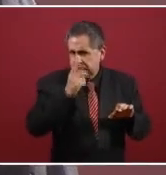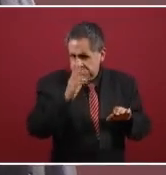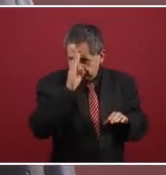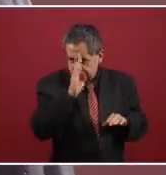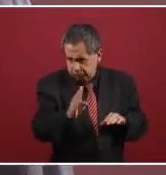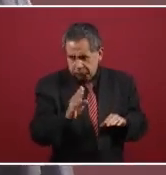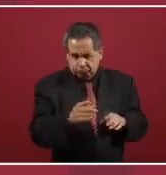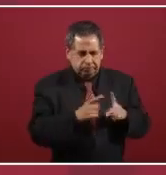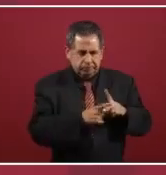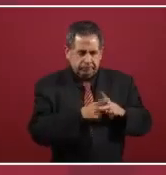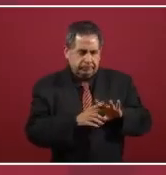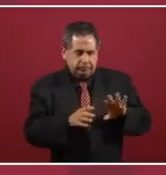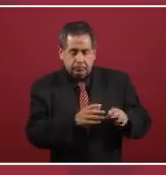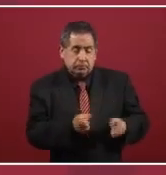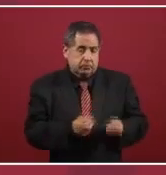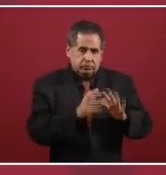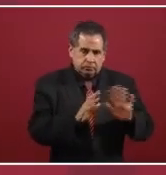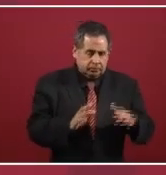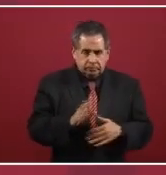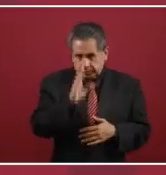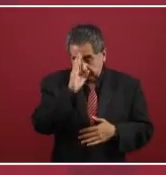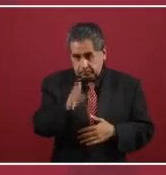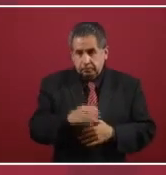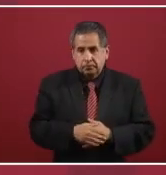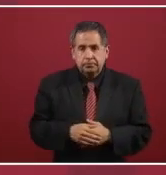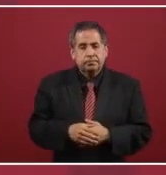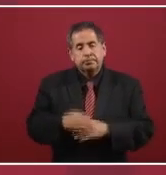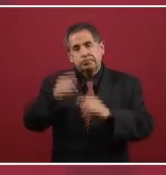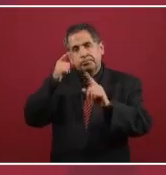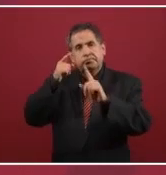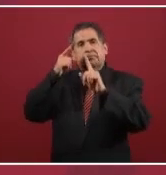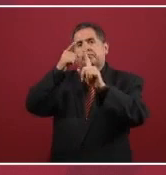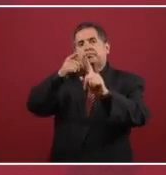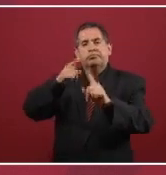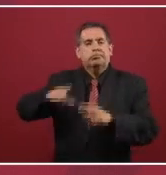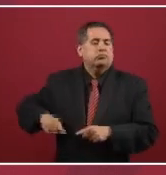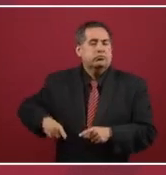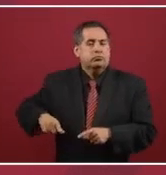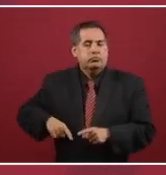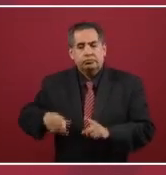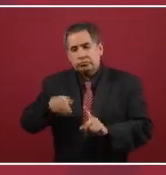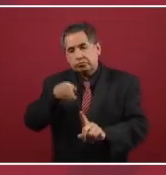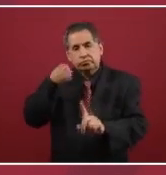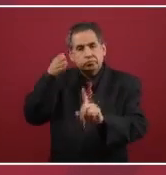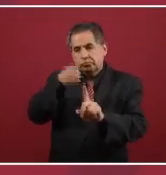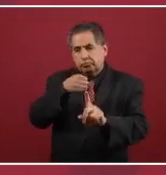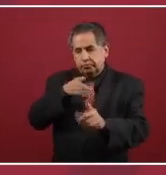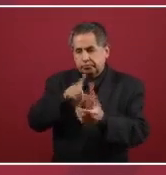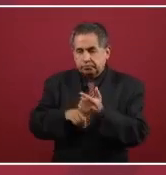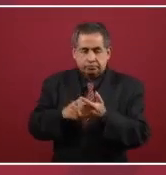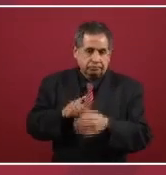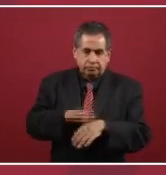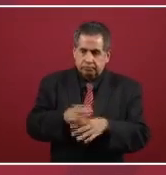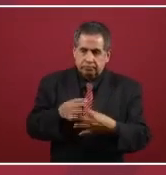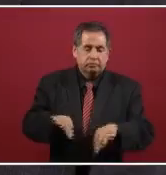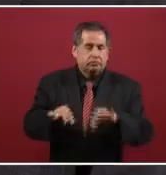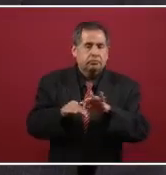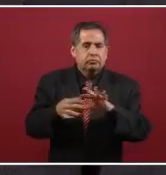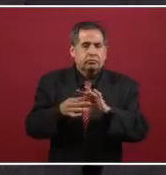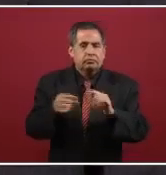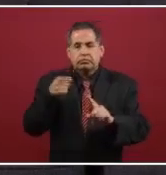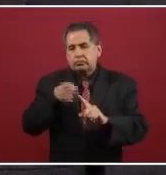los números, de lo cuantitativo, es que el objetivo del gobierno, el objetivo principal, es